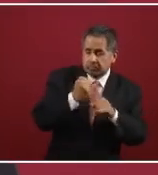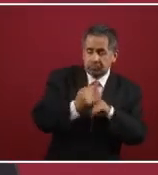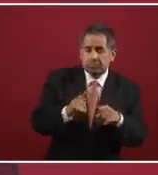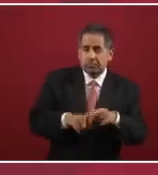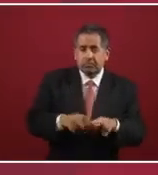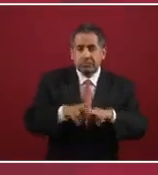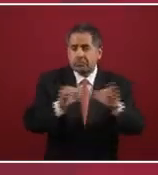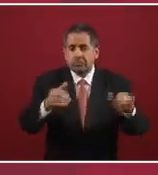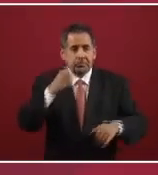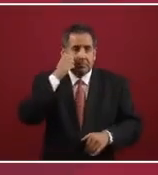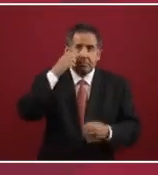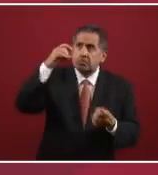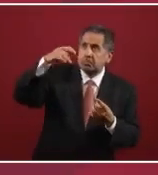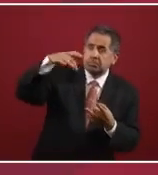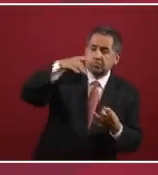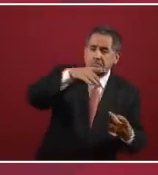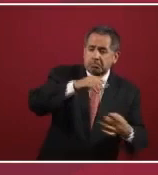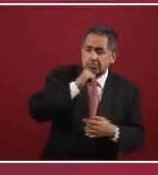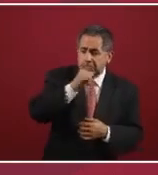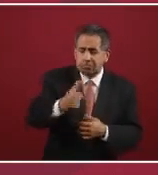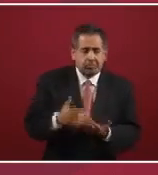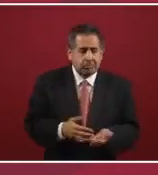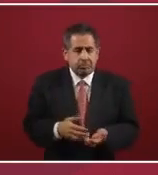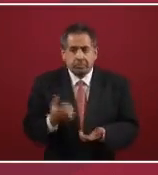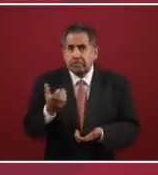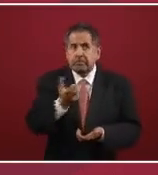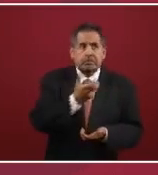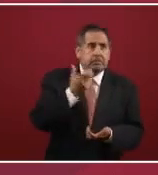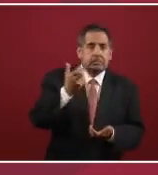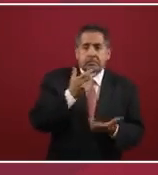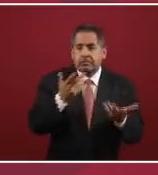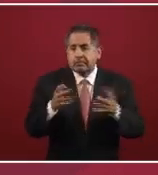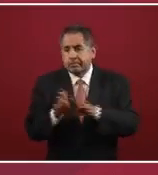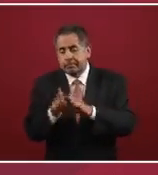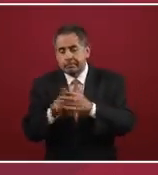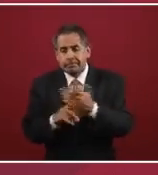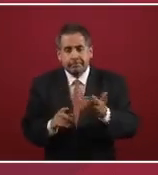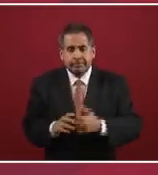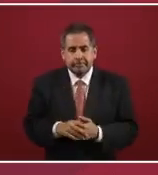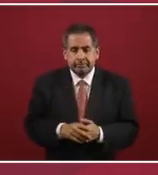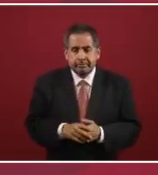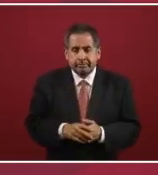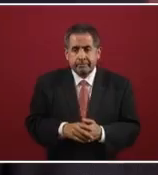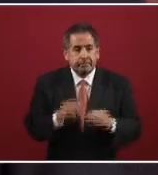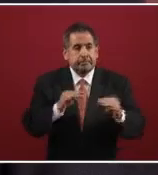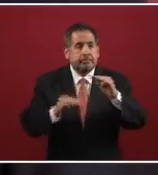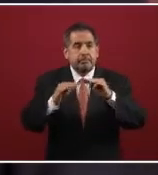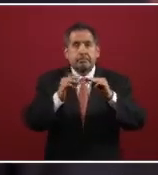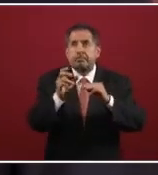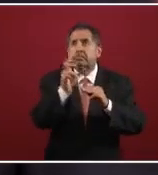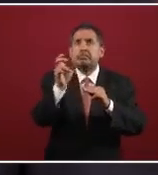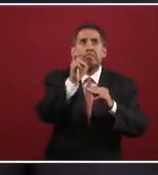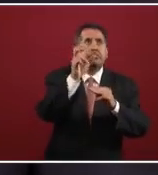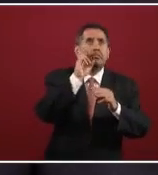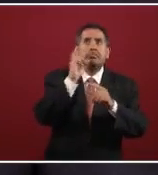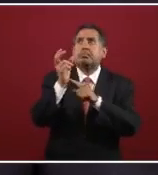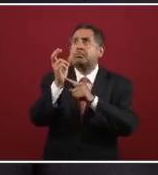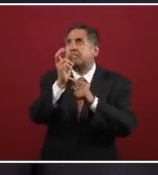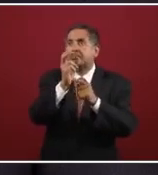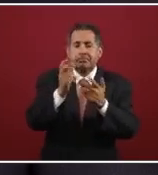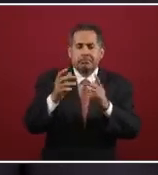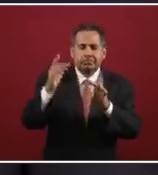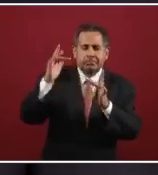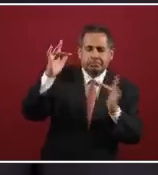teléfono celular que ya anda la gente subiéndose a las lomas a los cerros